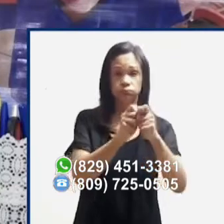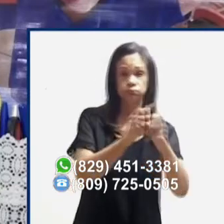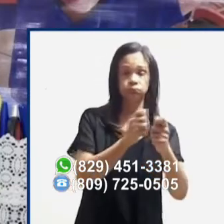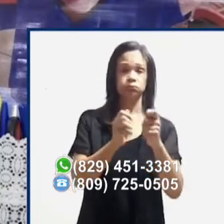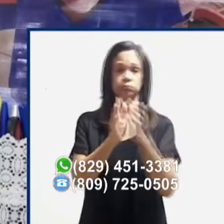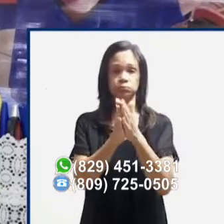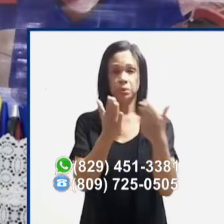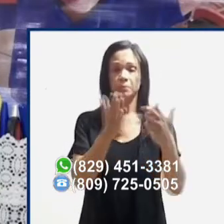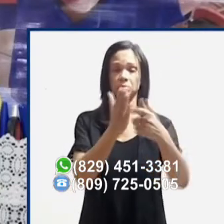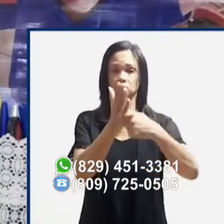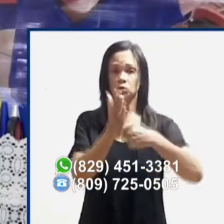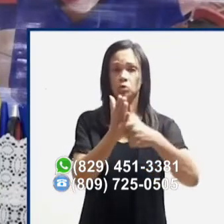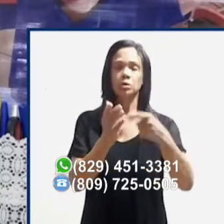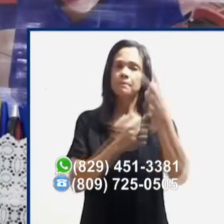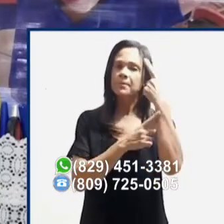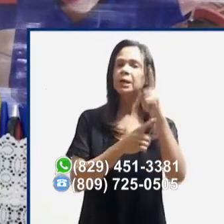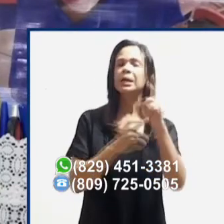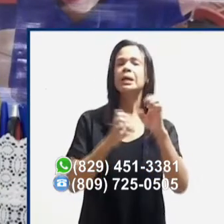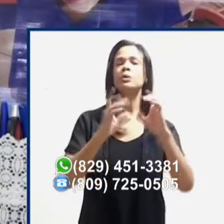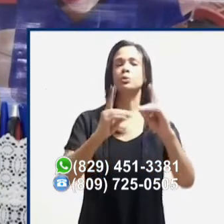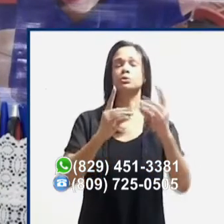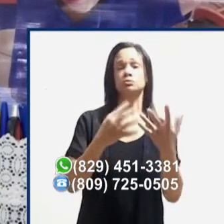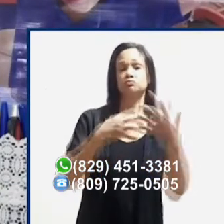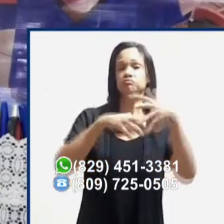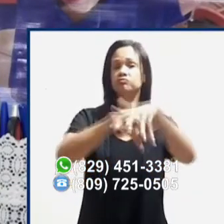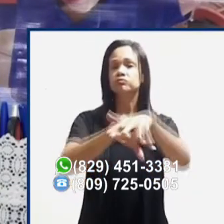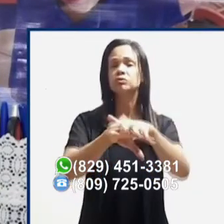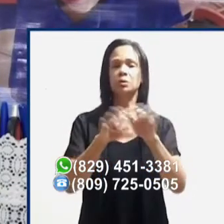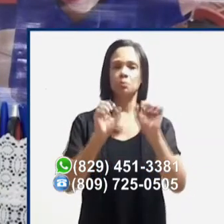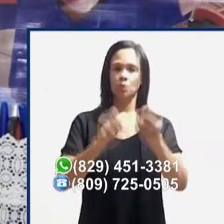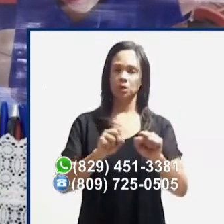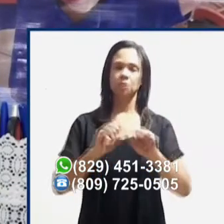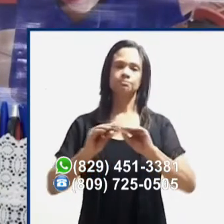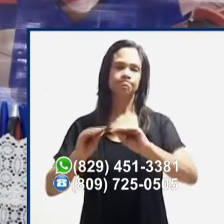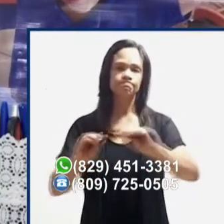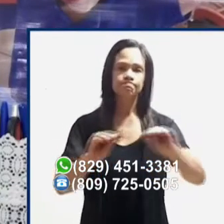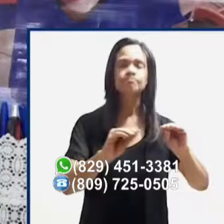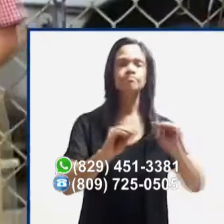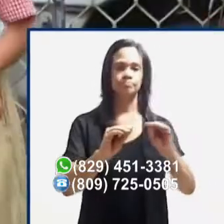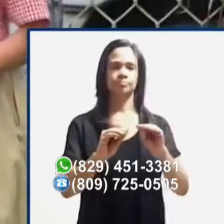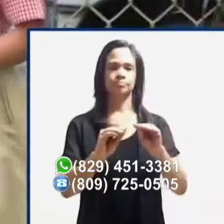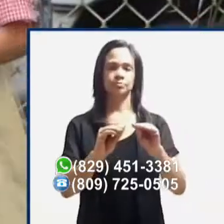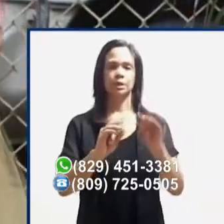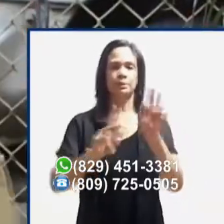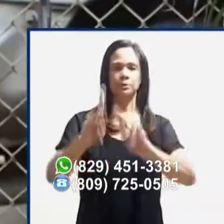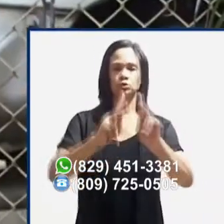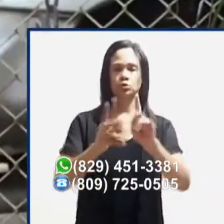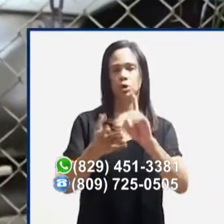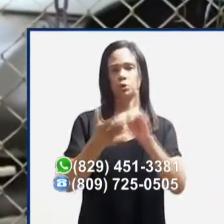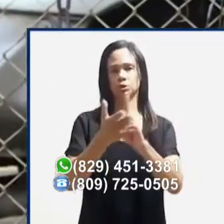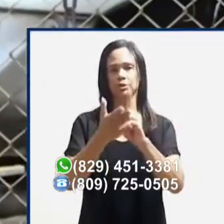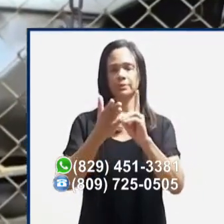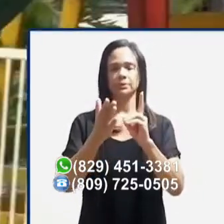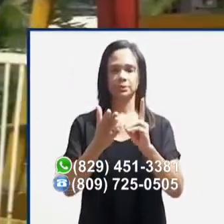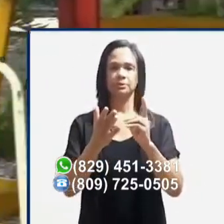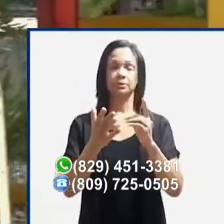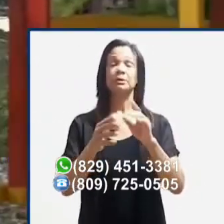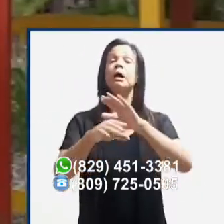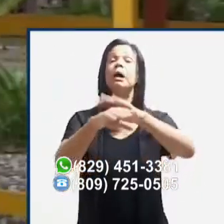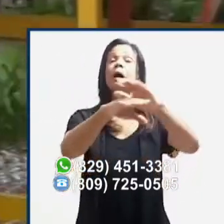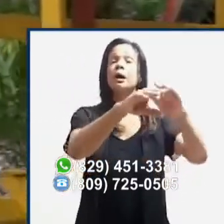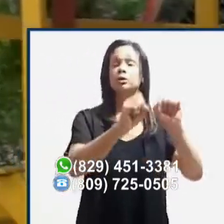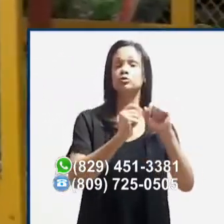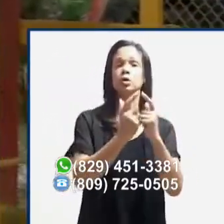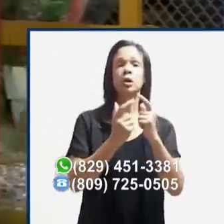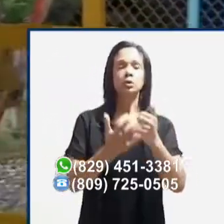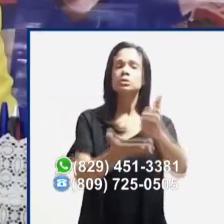21 municipios a las clases semipresenciales debido a que su positividad se sitúa menor del 5% según las